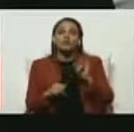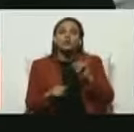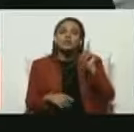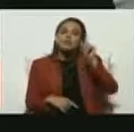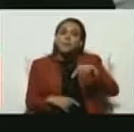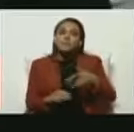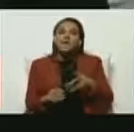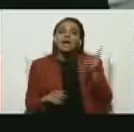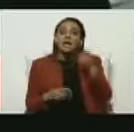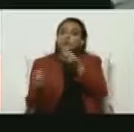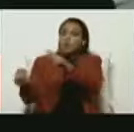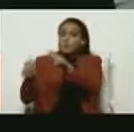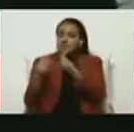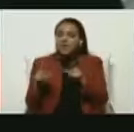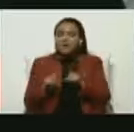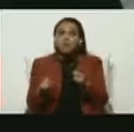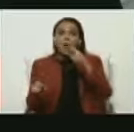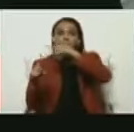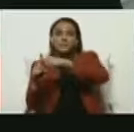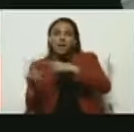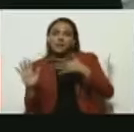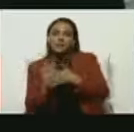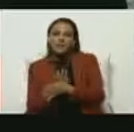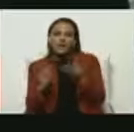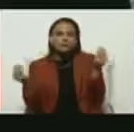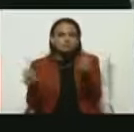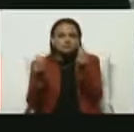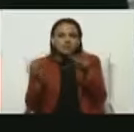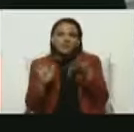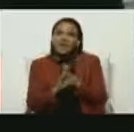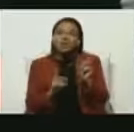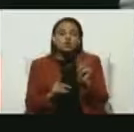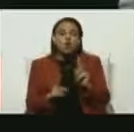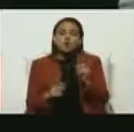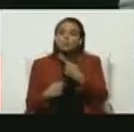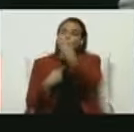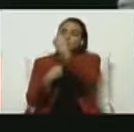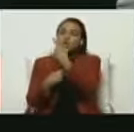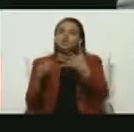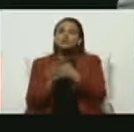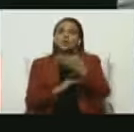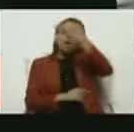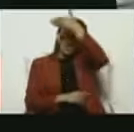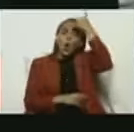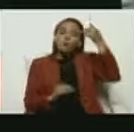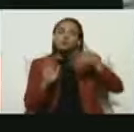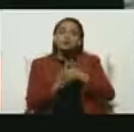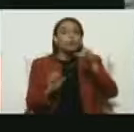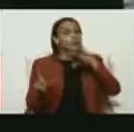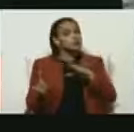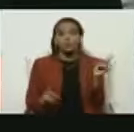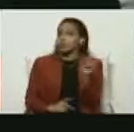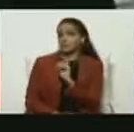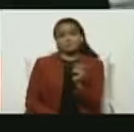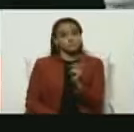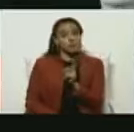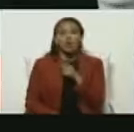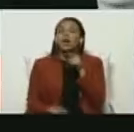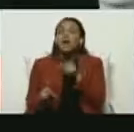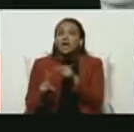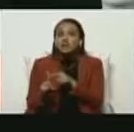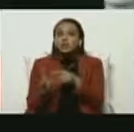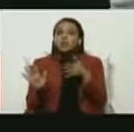además es una contribución para que no se imponga la desmemoria, porque esa es una de las